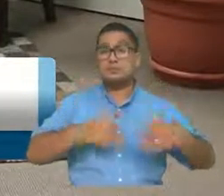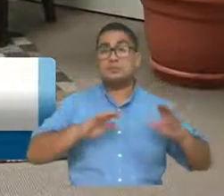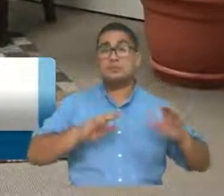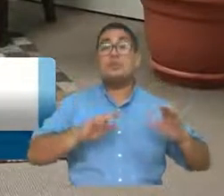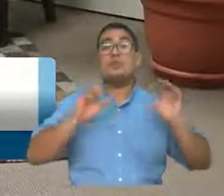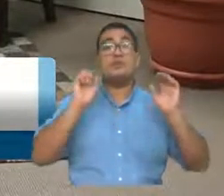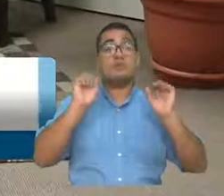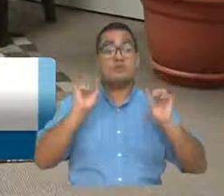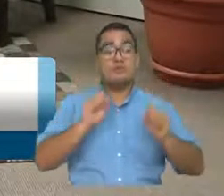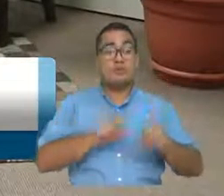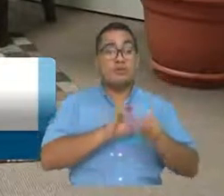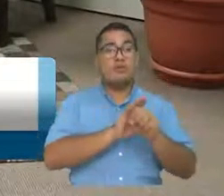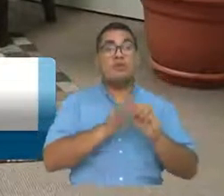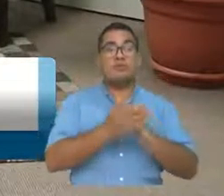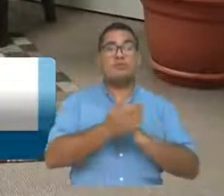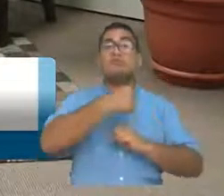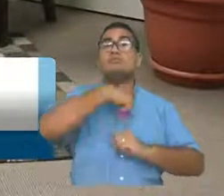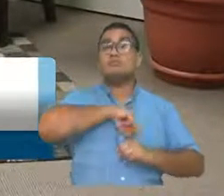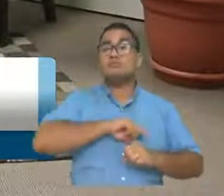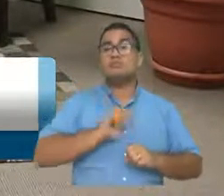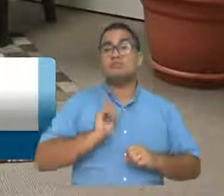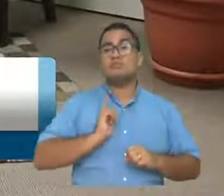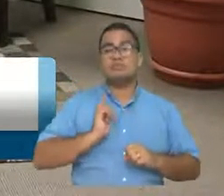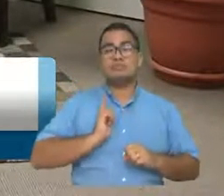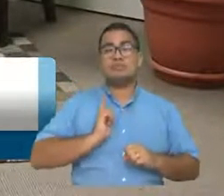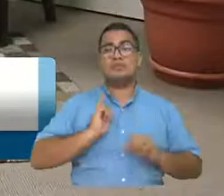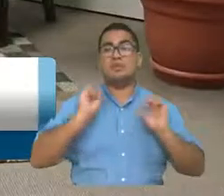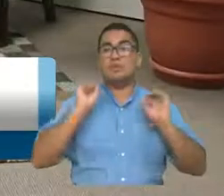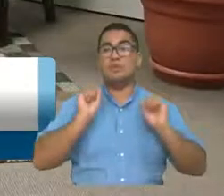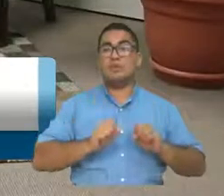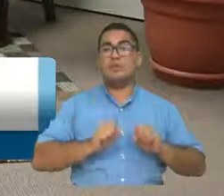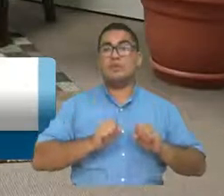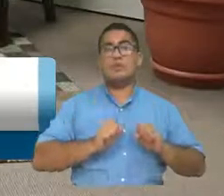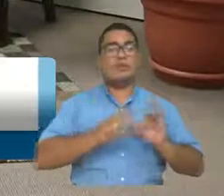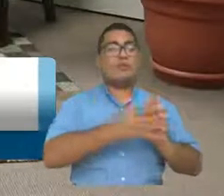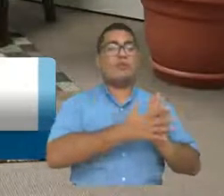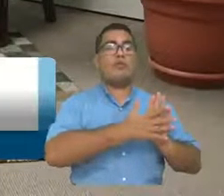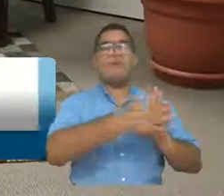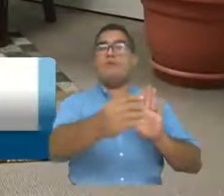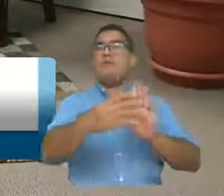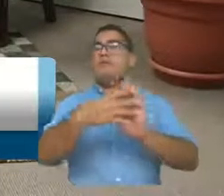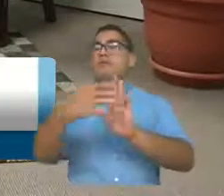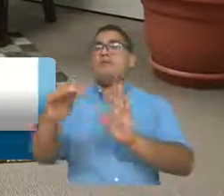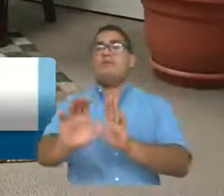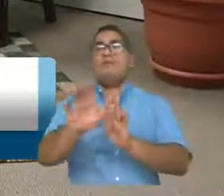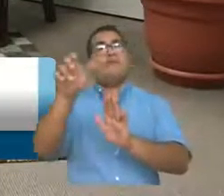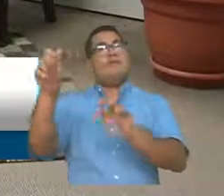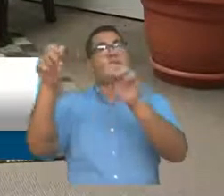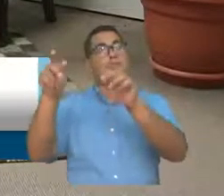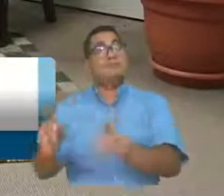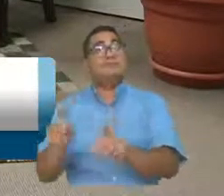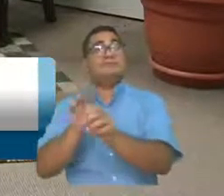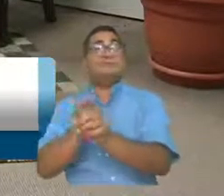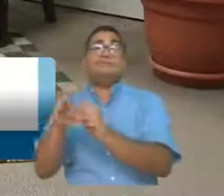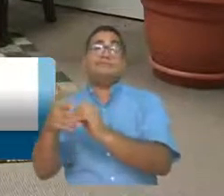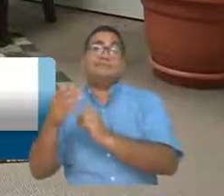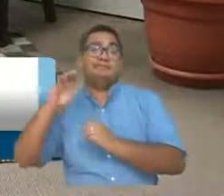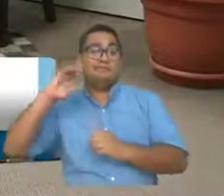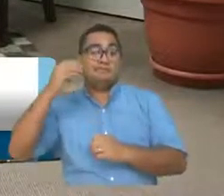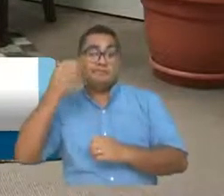malestar general, una febrícula. O sea, es algo leve. ¿Cuál es el problema con estas personas que